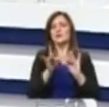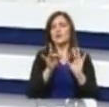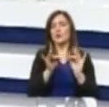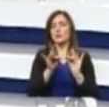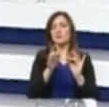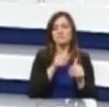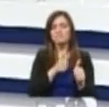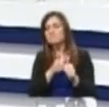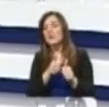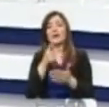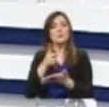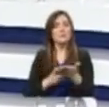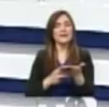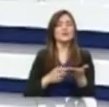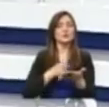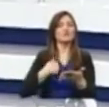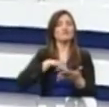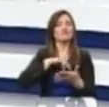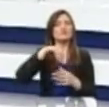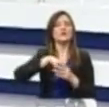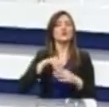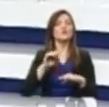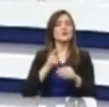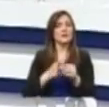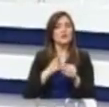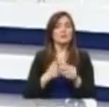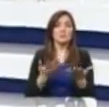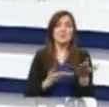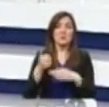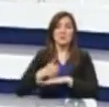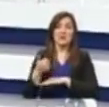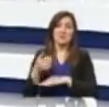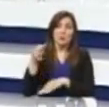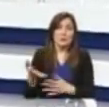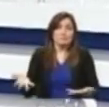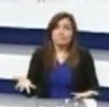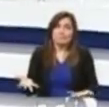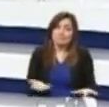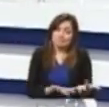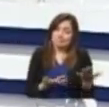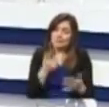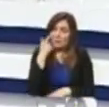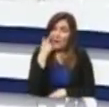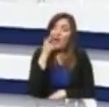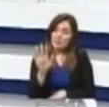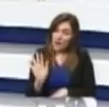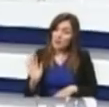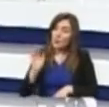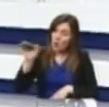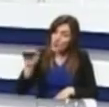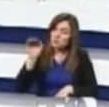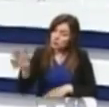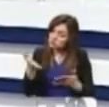seguir muy de cerca lo que está pasando en nuestra capital, ¿no? Esperemos que cumplan, ya ofrecieron y no han cumplido. Vamos a estar atrás de las autoridades para